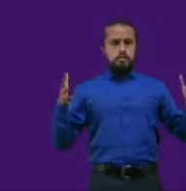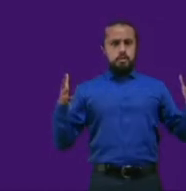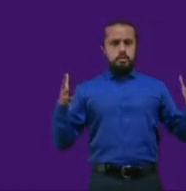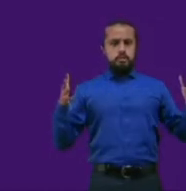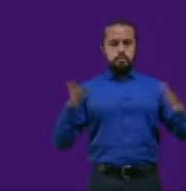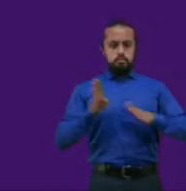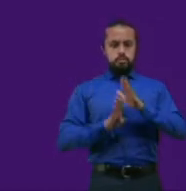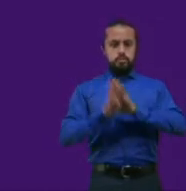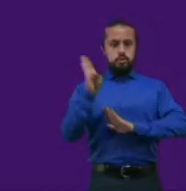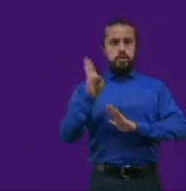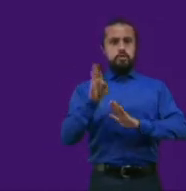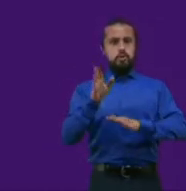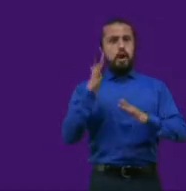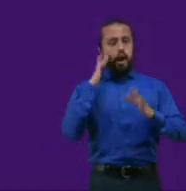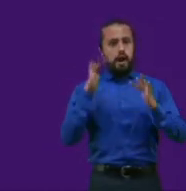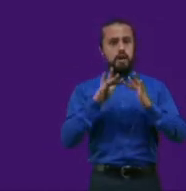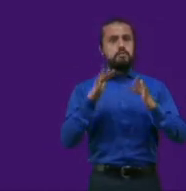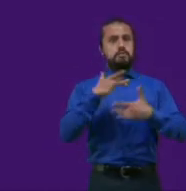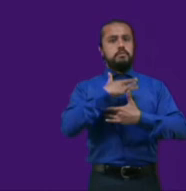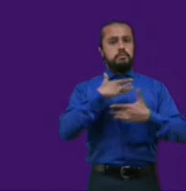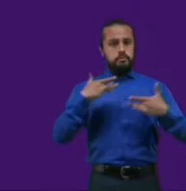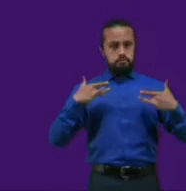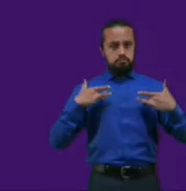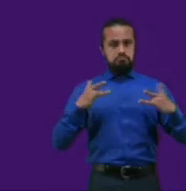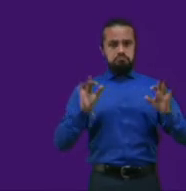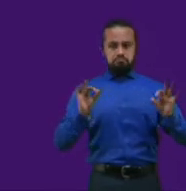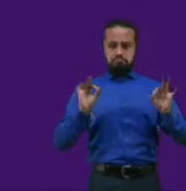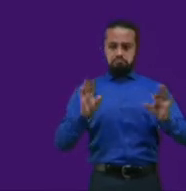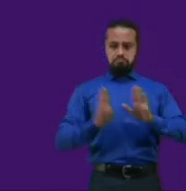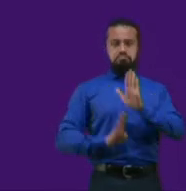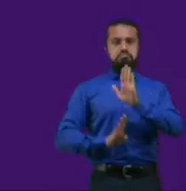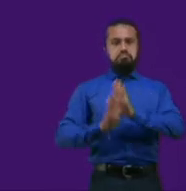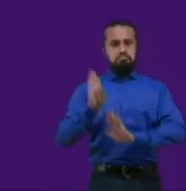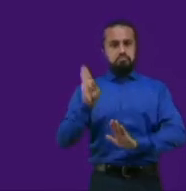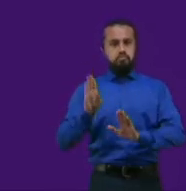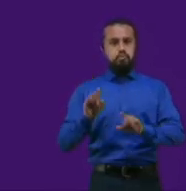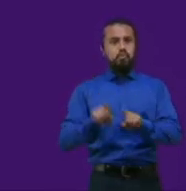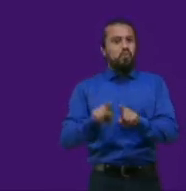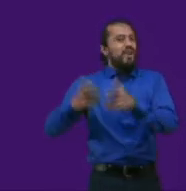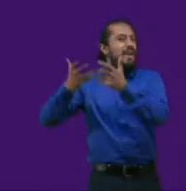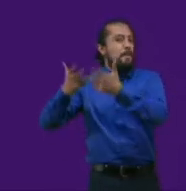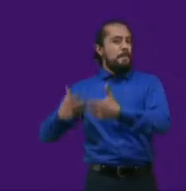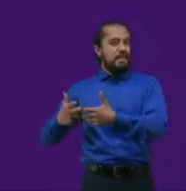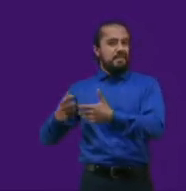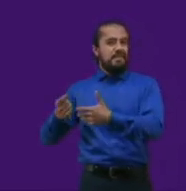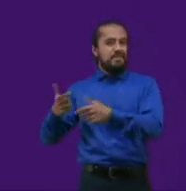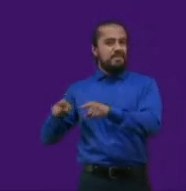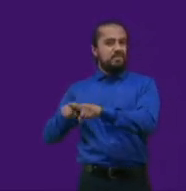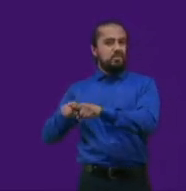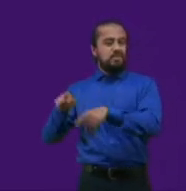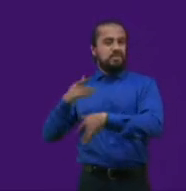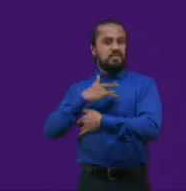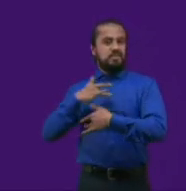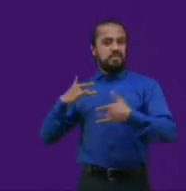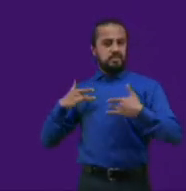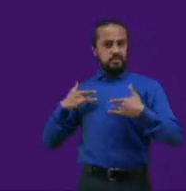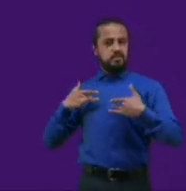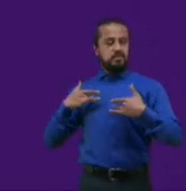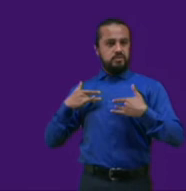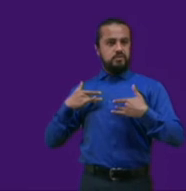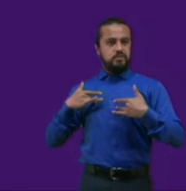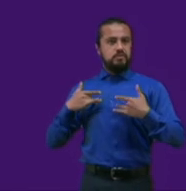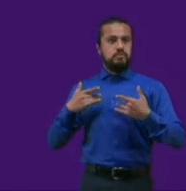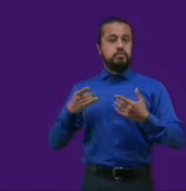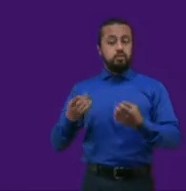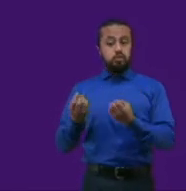ser saludable. Y lo que acabas de decir ahora es mostrarle al inversionista, a veces no necesariamente tengo los números muy